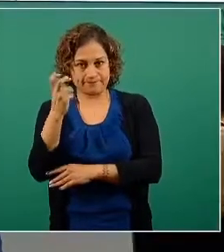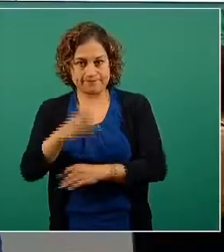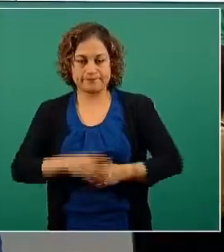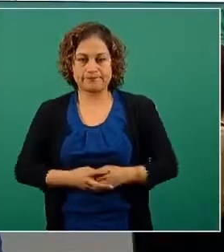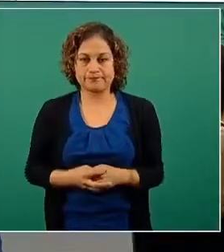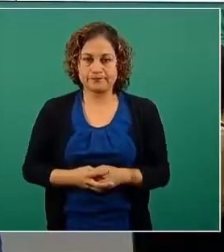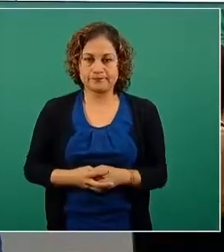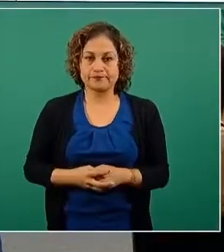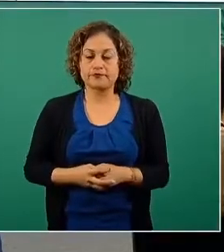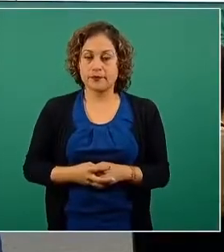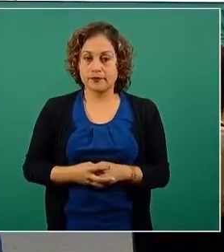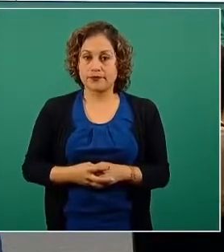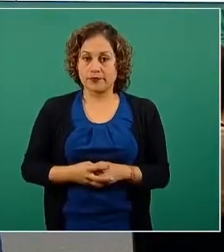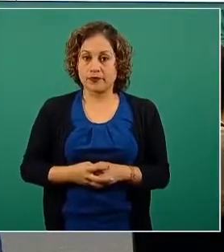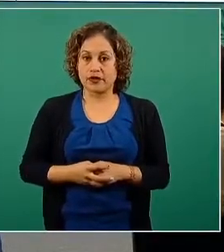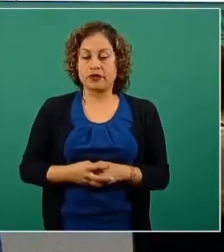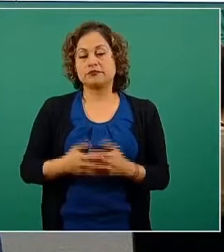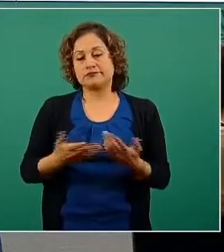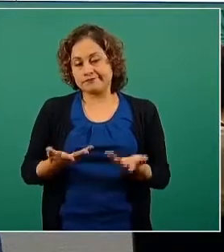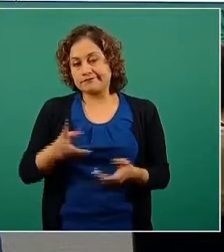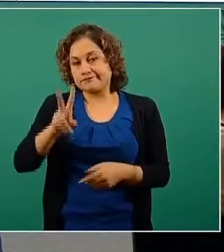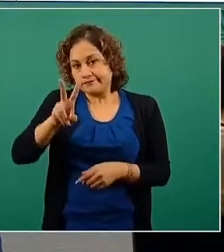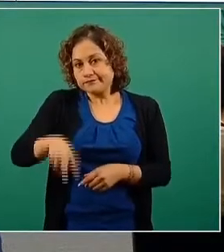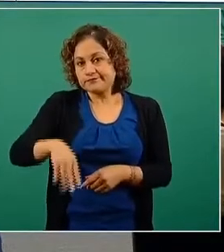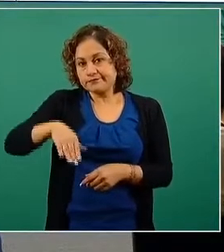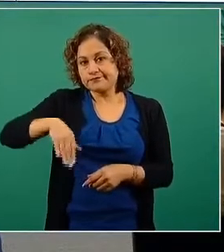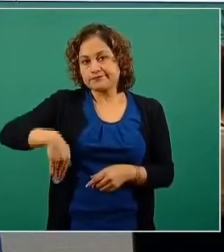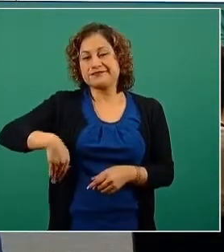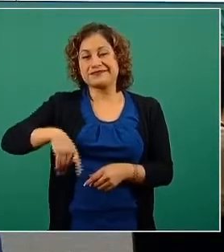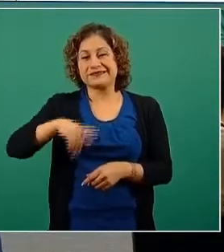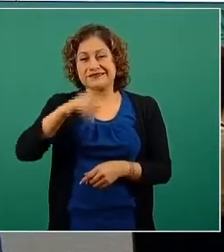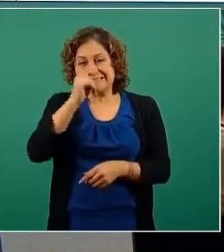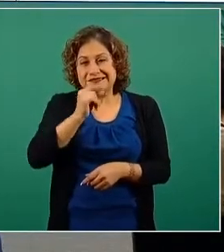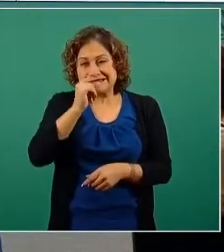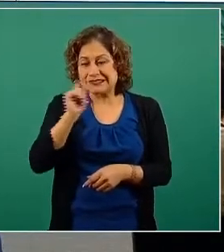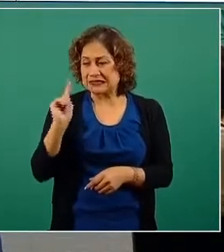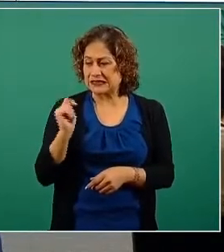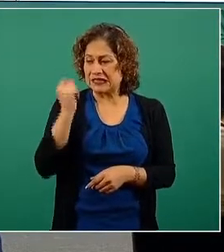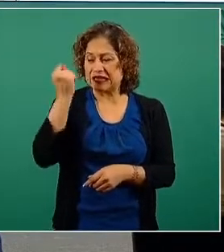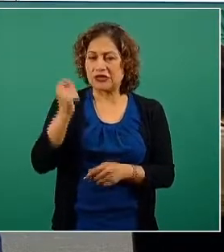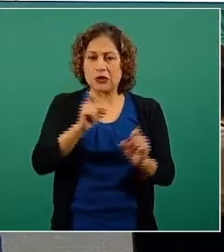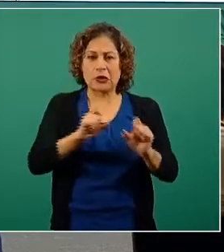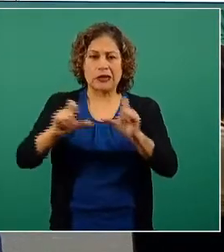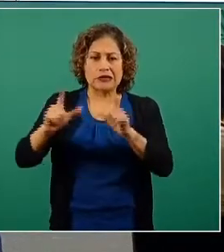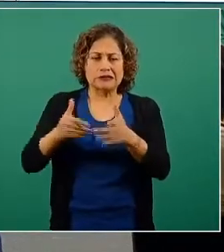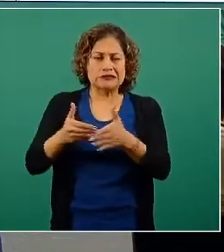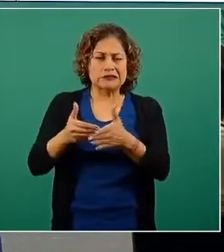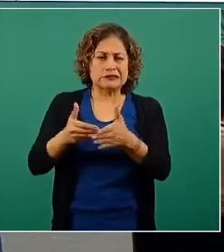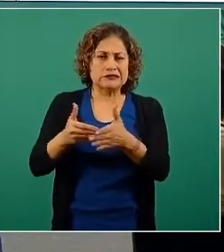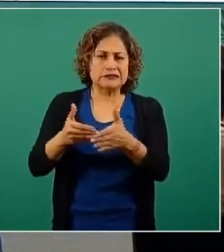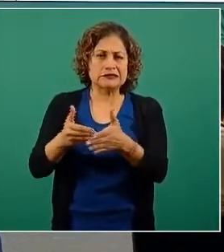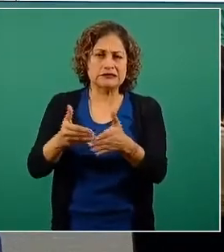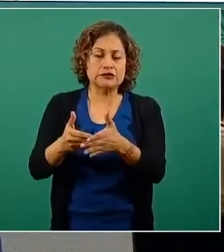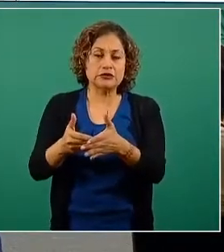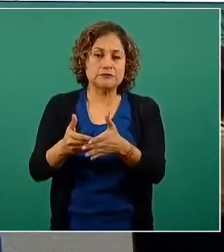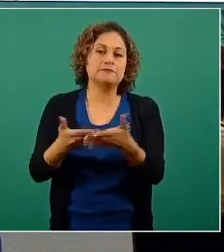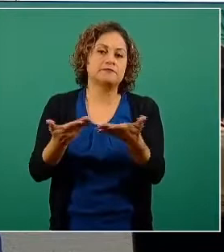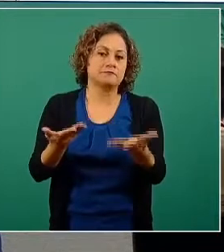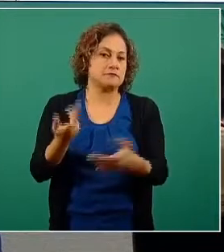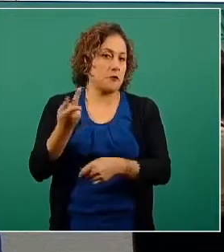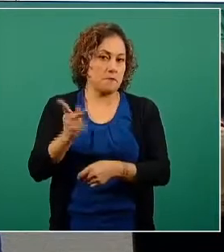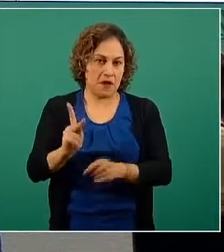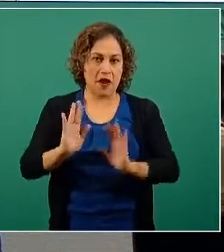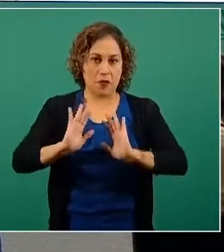A pesar de todo esto y de los problemas tecnológicos que en un momento dado se pudieron haber dado por el gran interés de nuestra población mexicana, pues